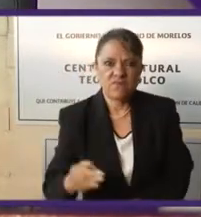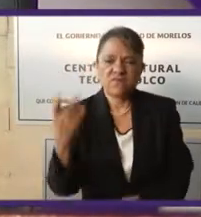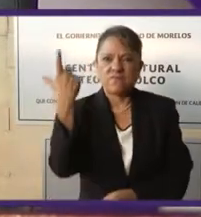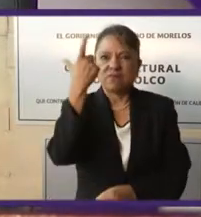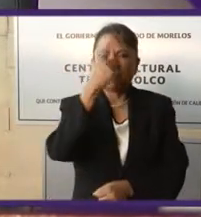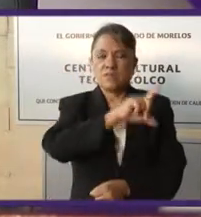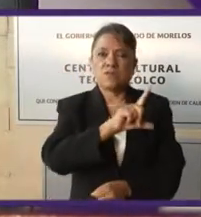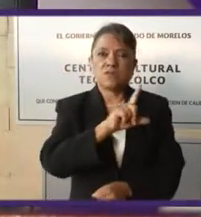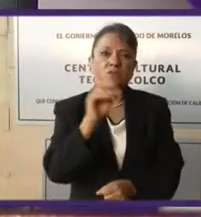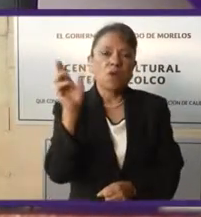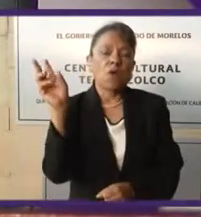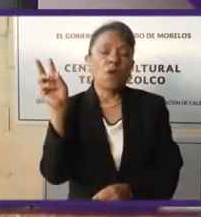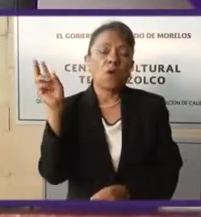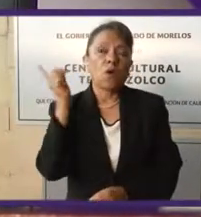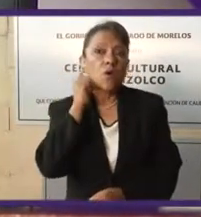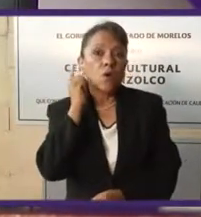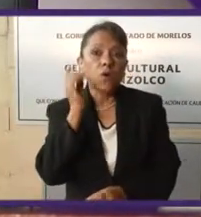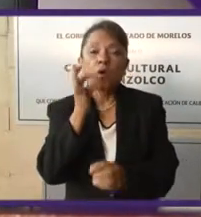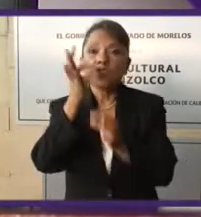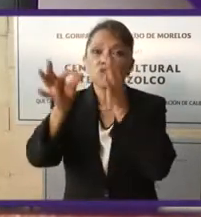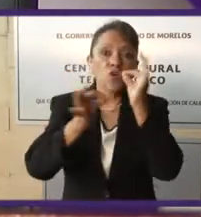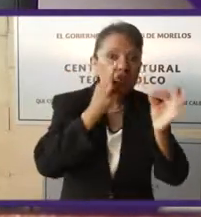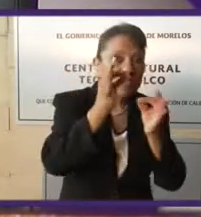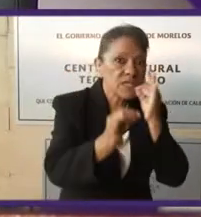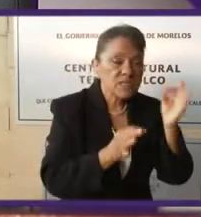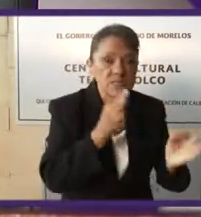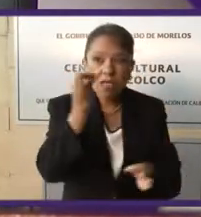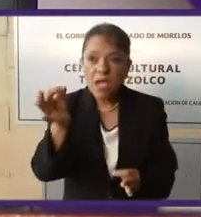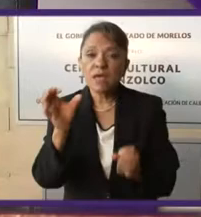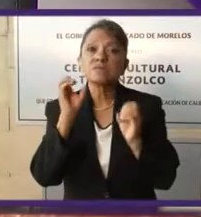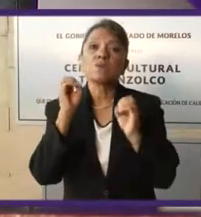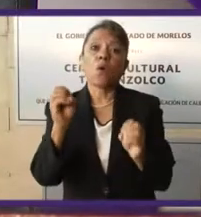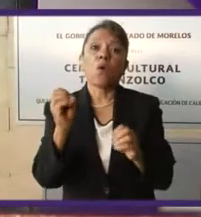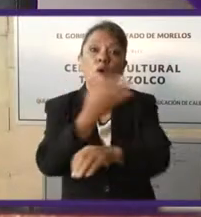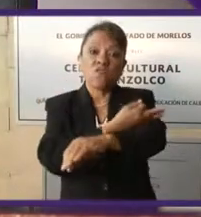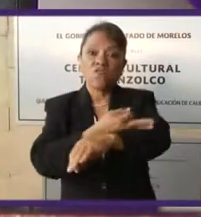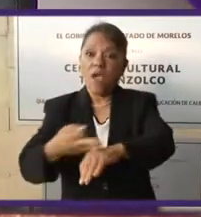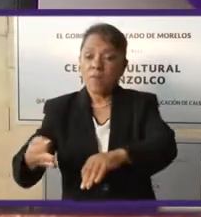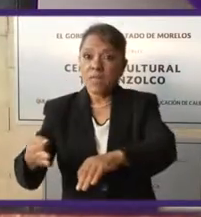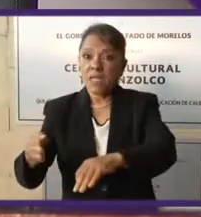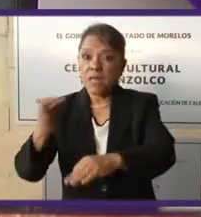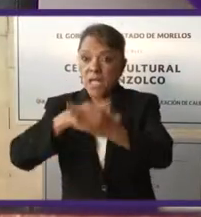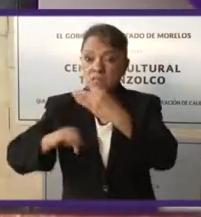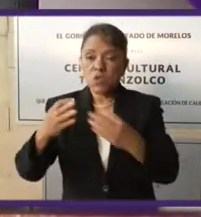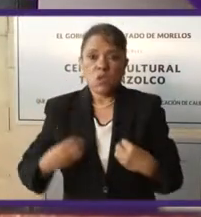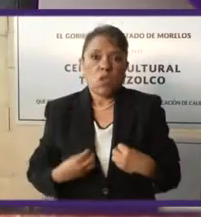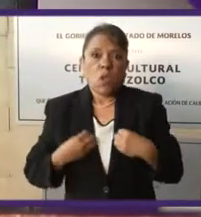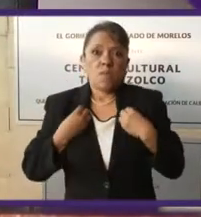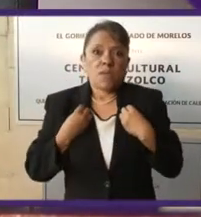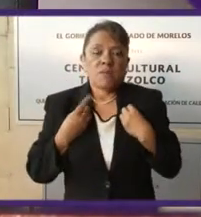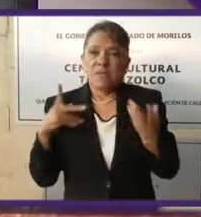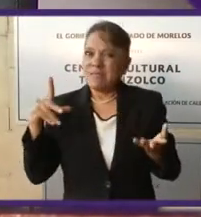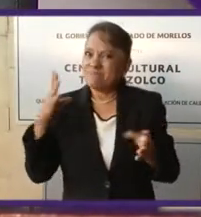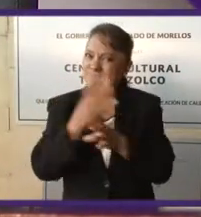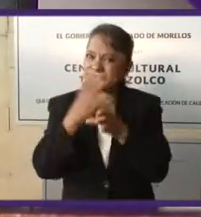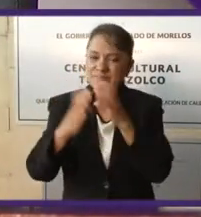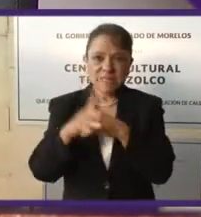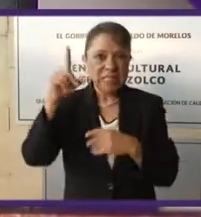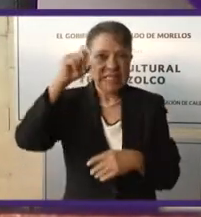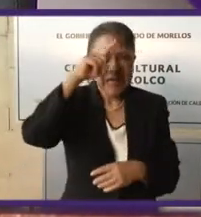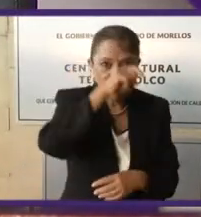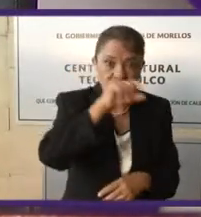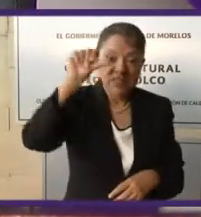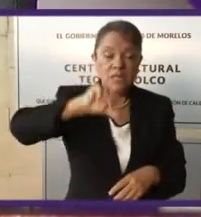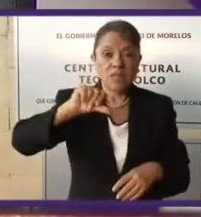si nos ponemos en el lugar de las familias que están viviendo en las condiciones difíciles que hoy estamos